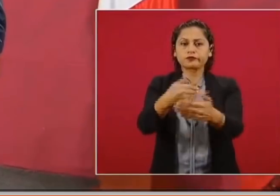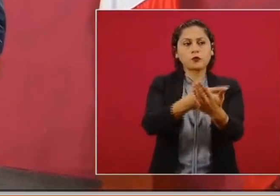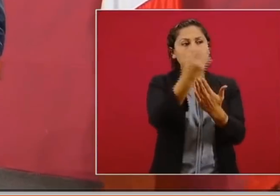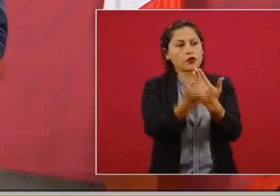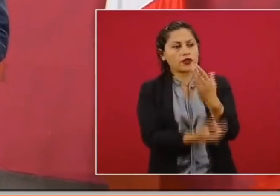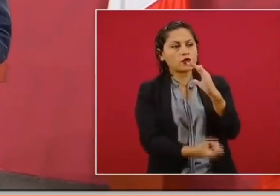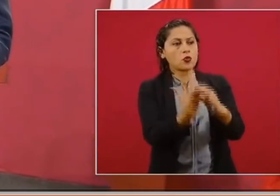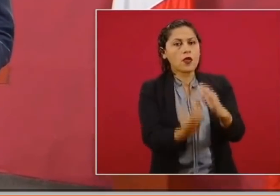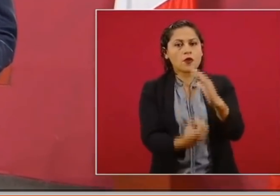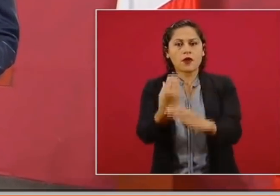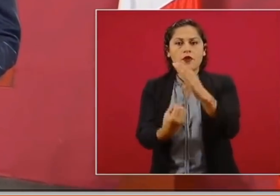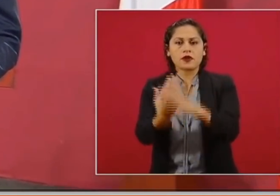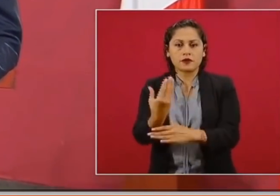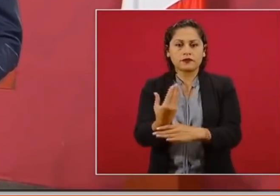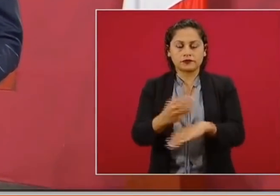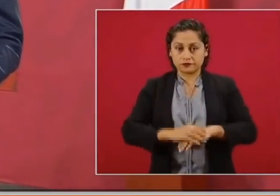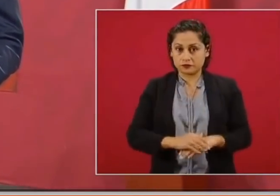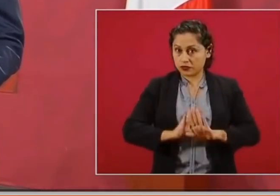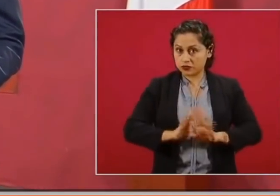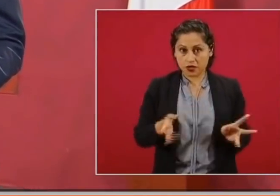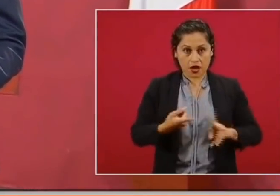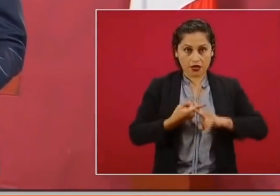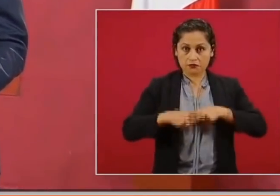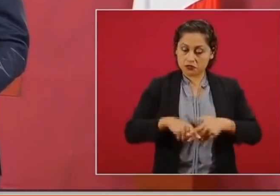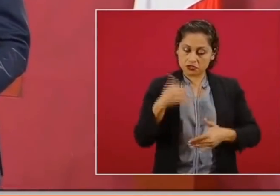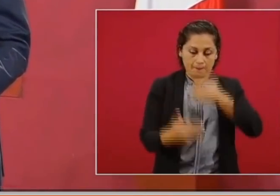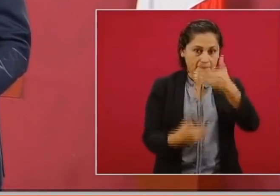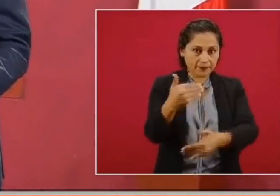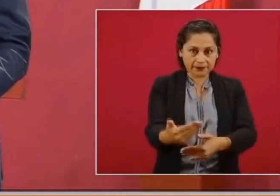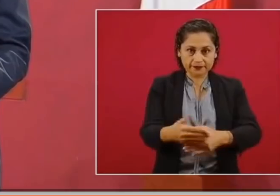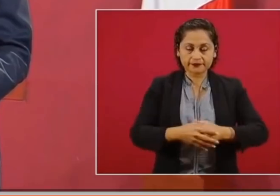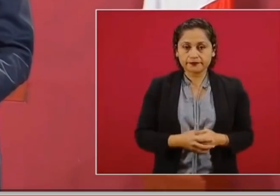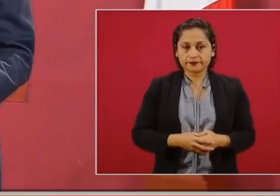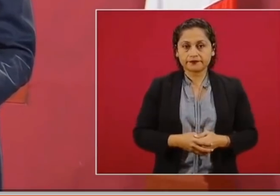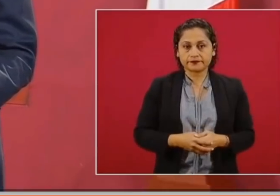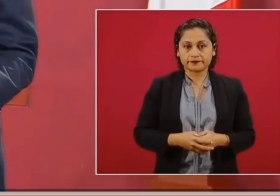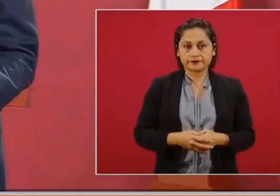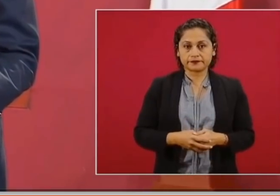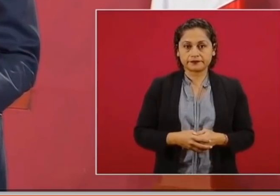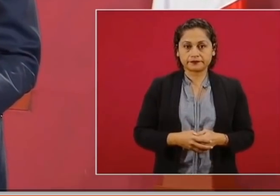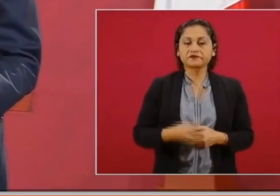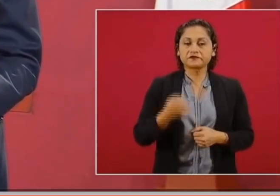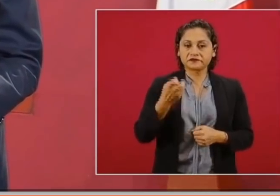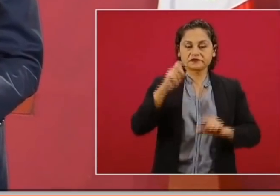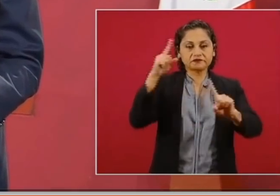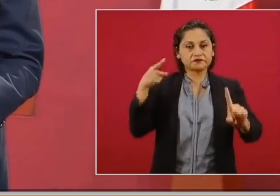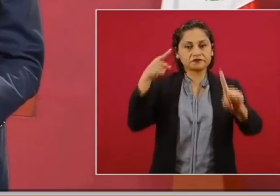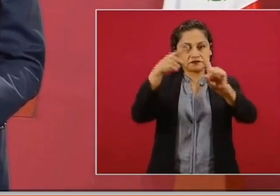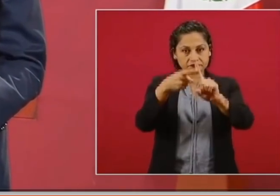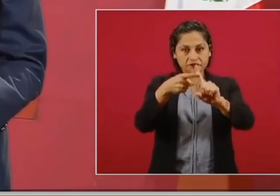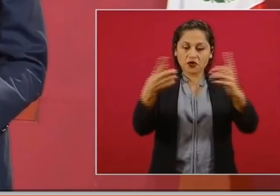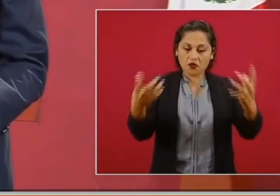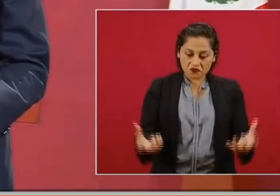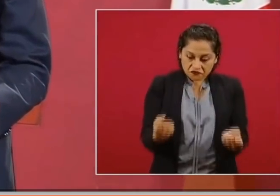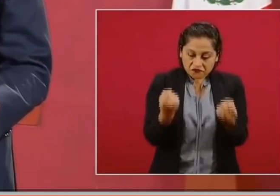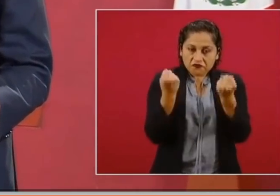andar este mecanismo que va a fortalecer el propósito